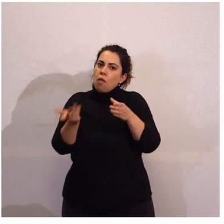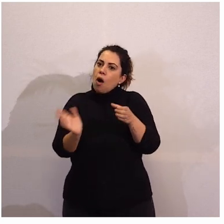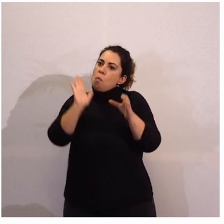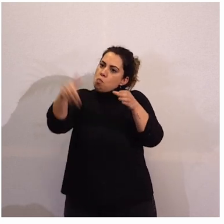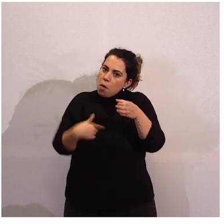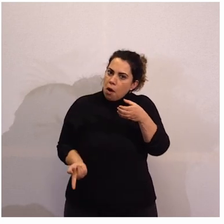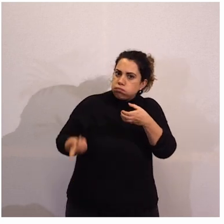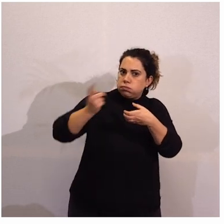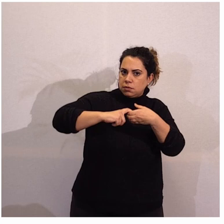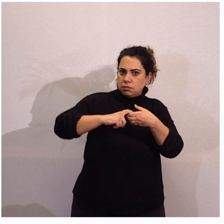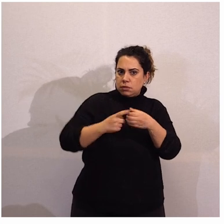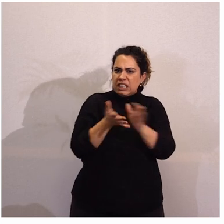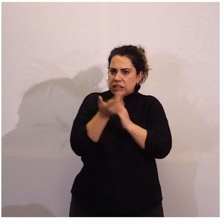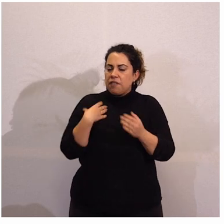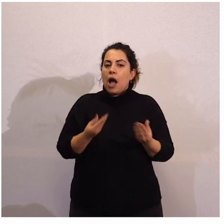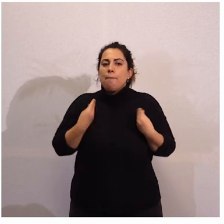las riendas de su vida, claro.